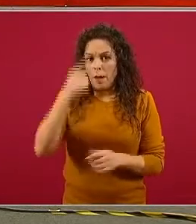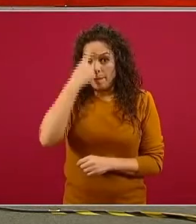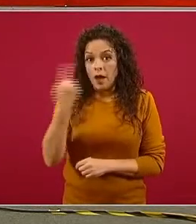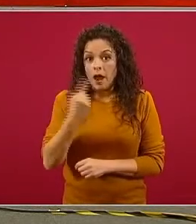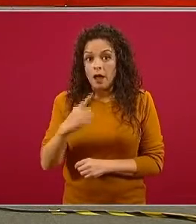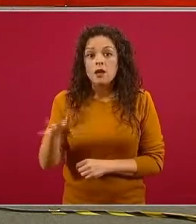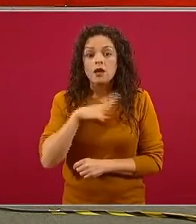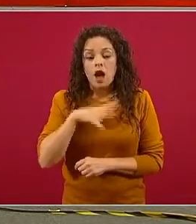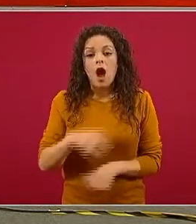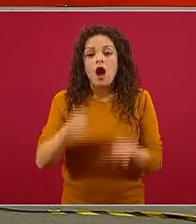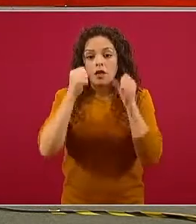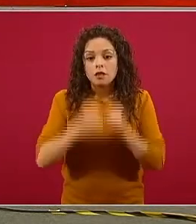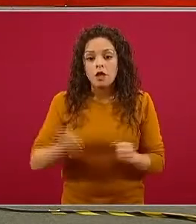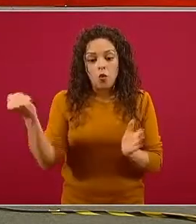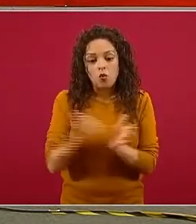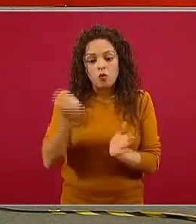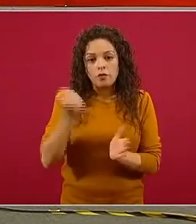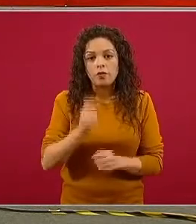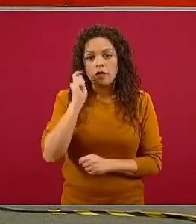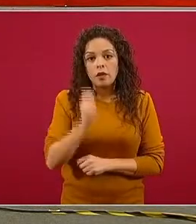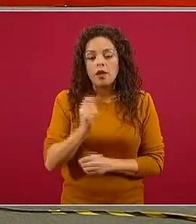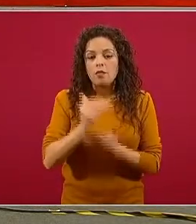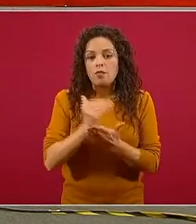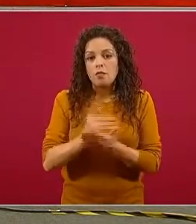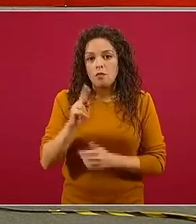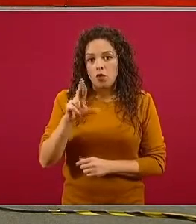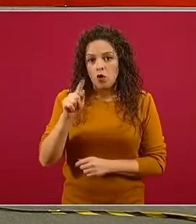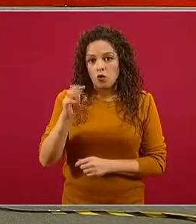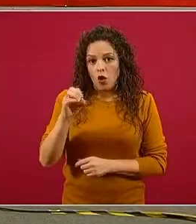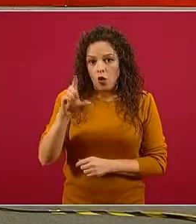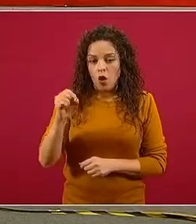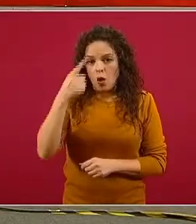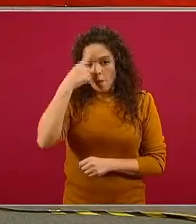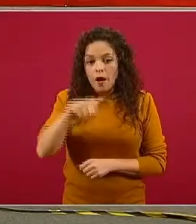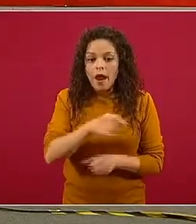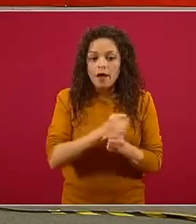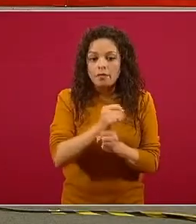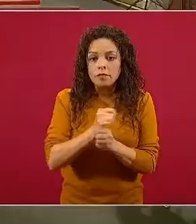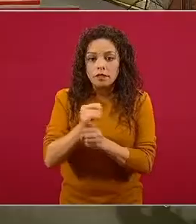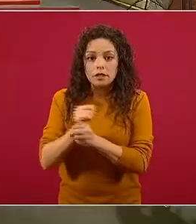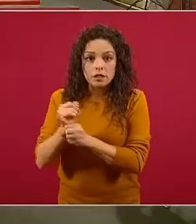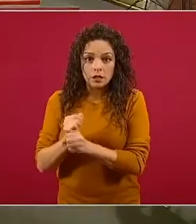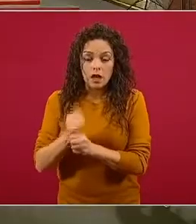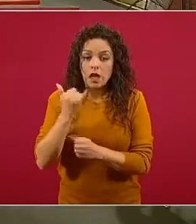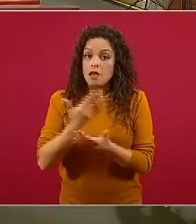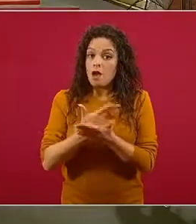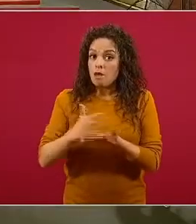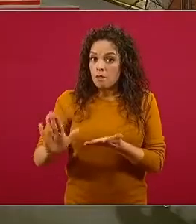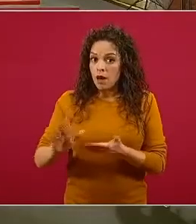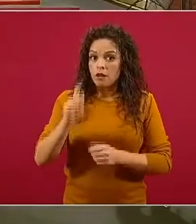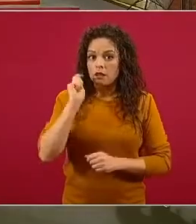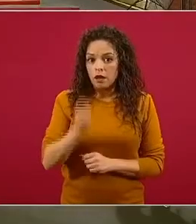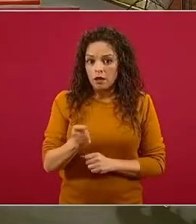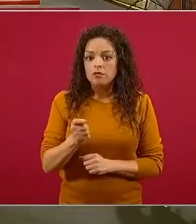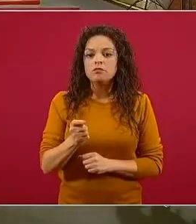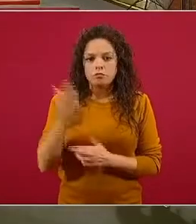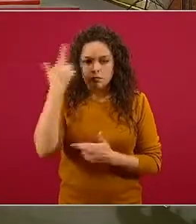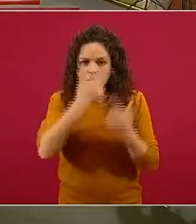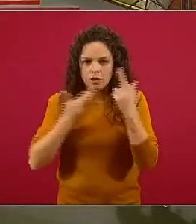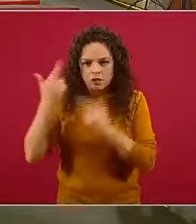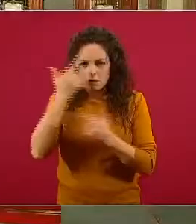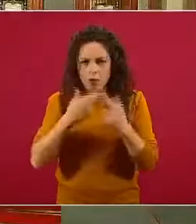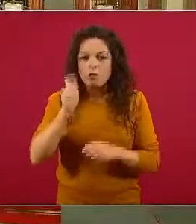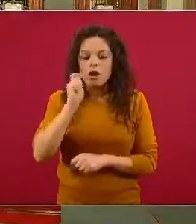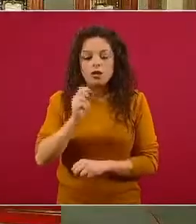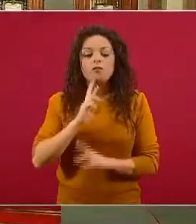la autorización del protocolo, la conducción de la investigación clínica y desde luego en su momento la evaluación de los resultados. Entonces